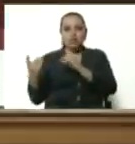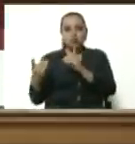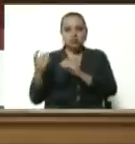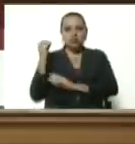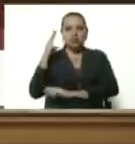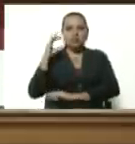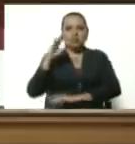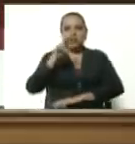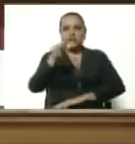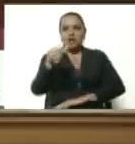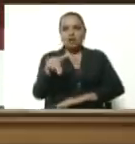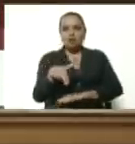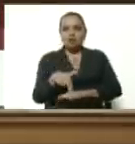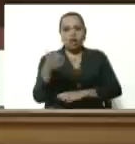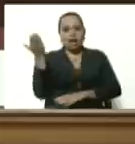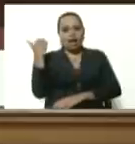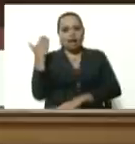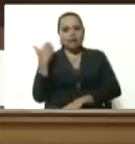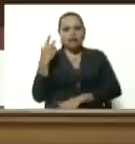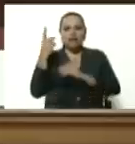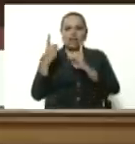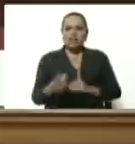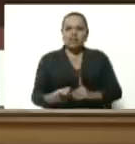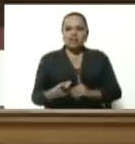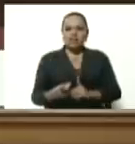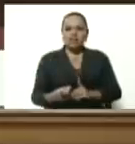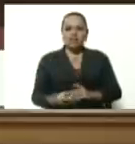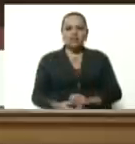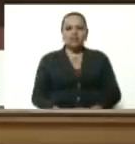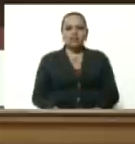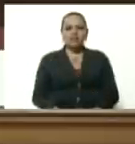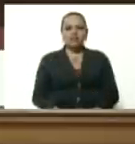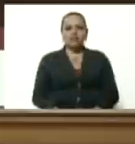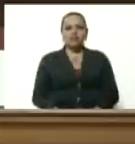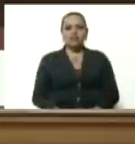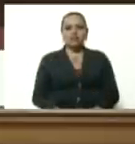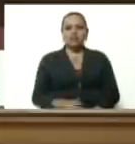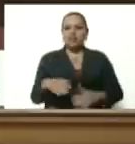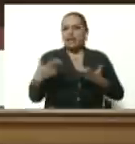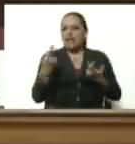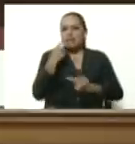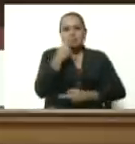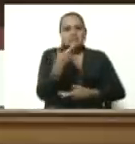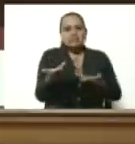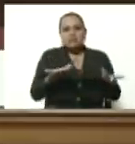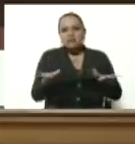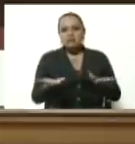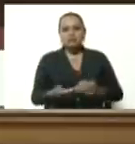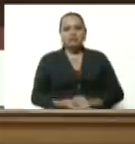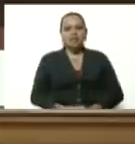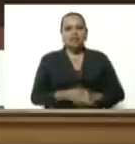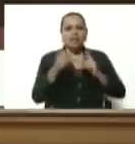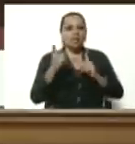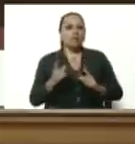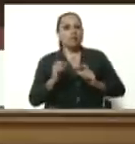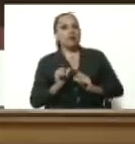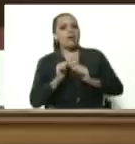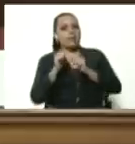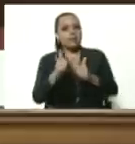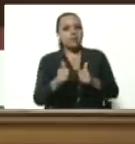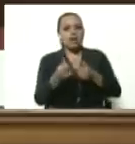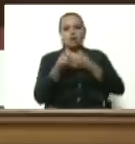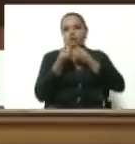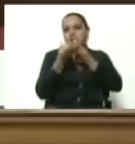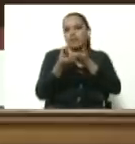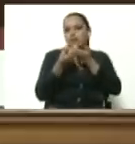Nacional lo que debiera estar decidido. ¿Y qué dicen? Que debemos comenzar por una